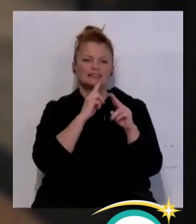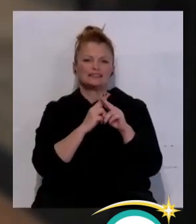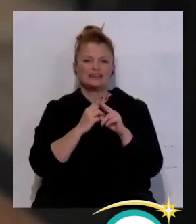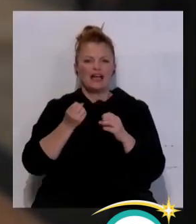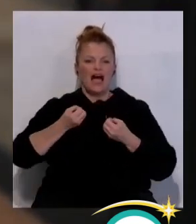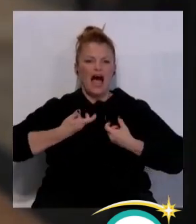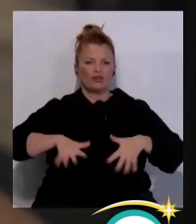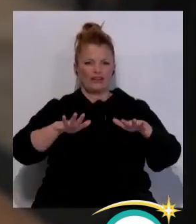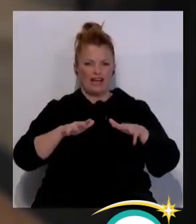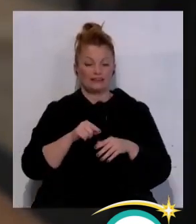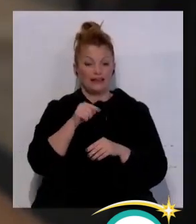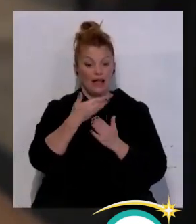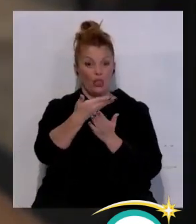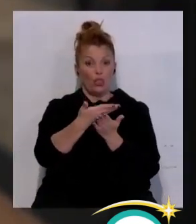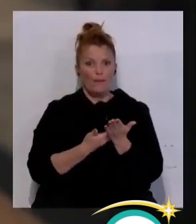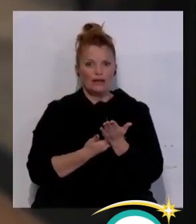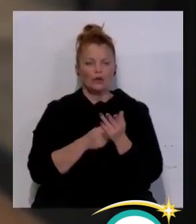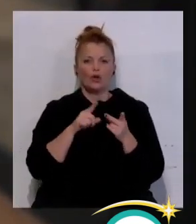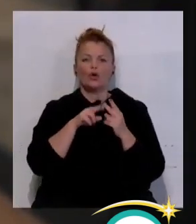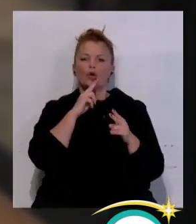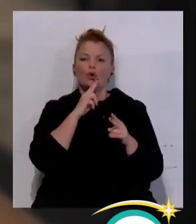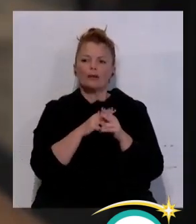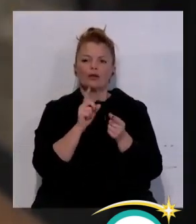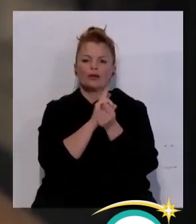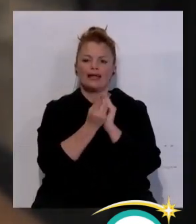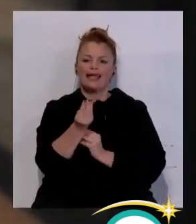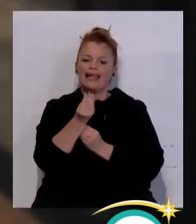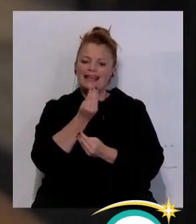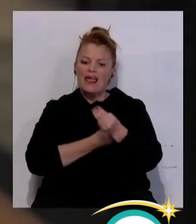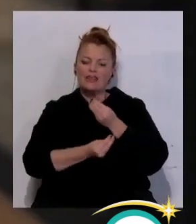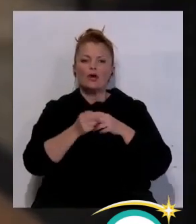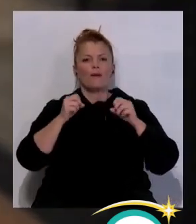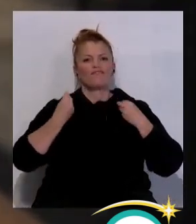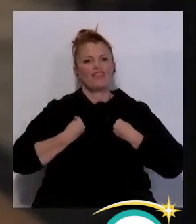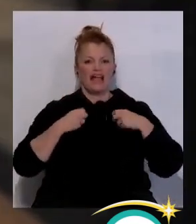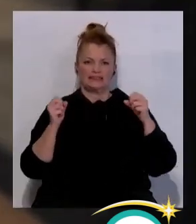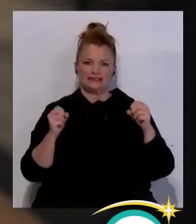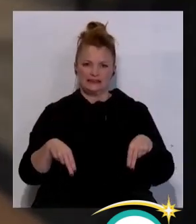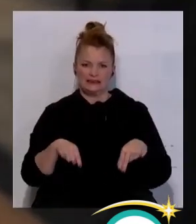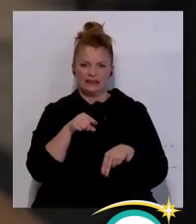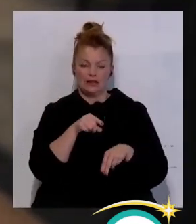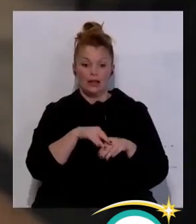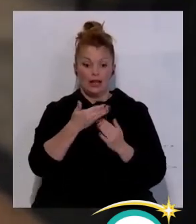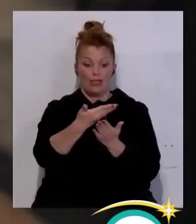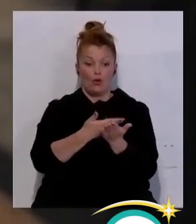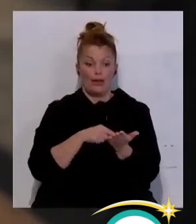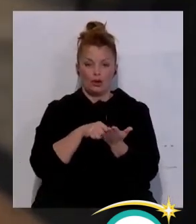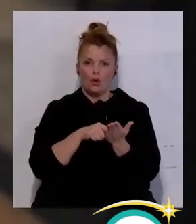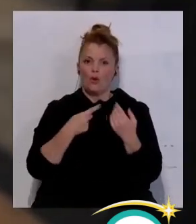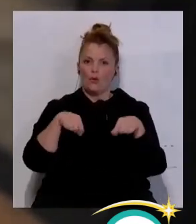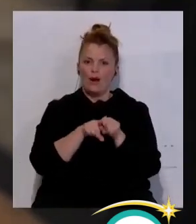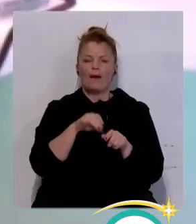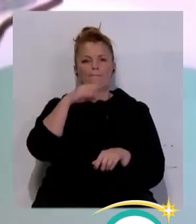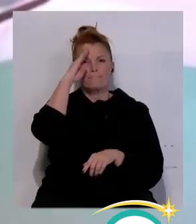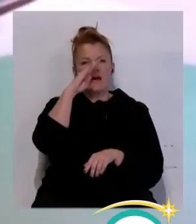A partir de ahora, este documento llevará el nombre de Nacidos sin Vida. Además, en ese mismo documento, los